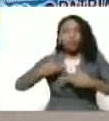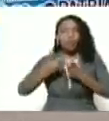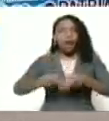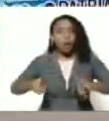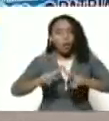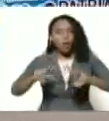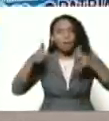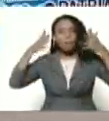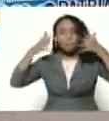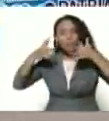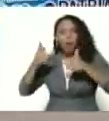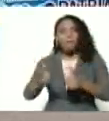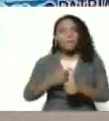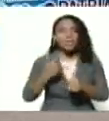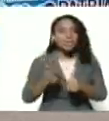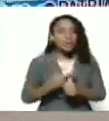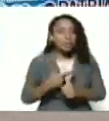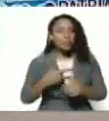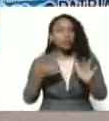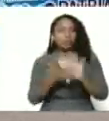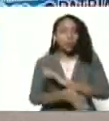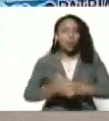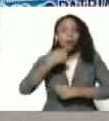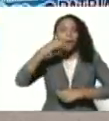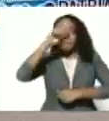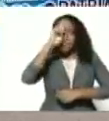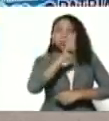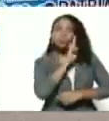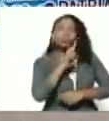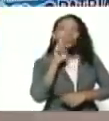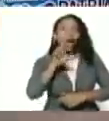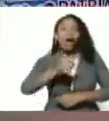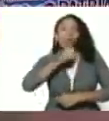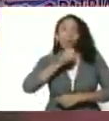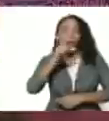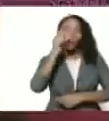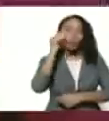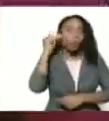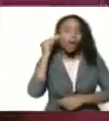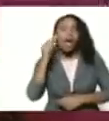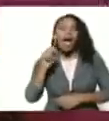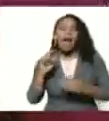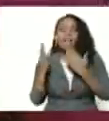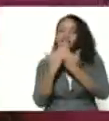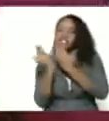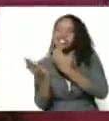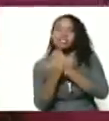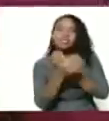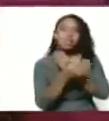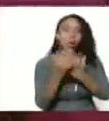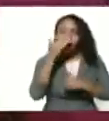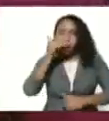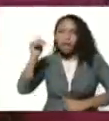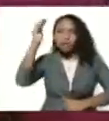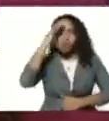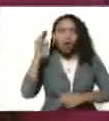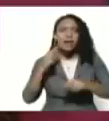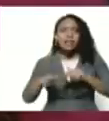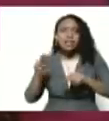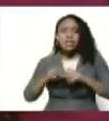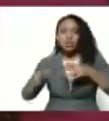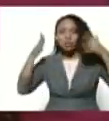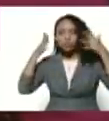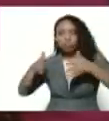mayores, a la madre, al padre, al abuelo, a la abuela, al vecino mayor. Desde niño, niña, empezar